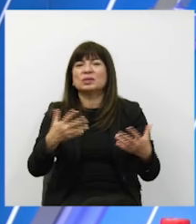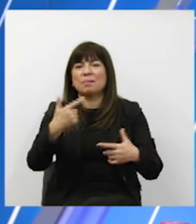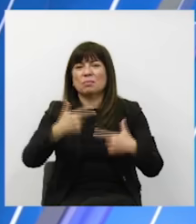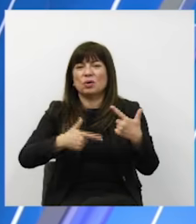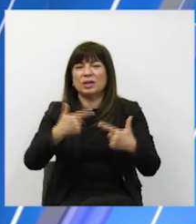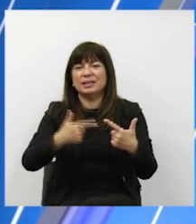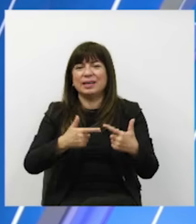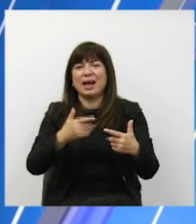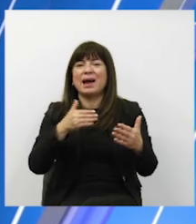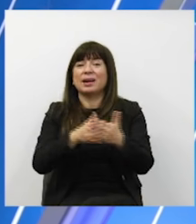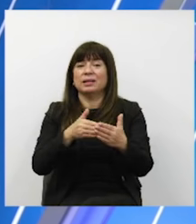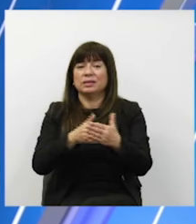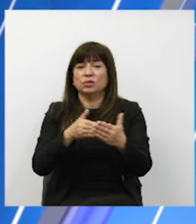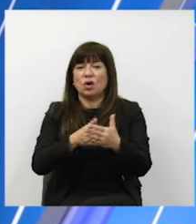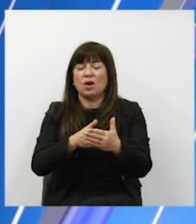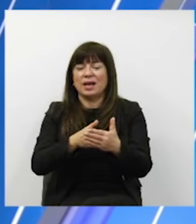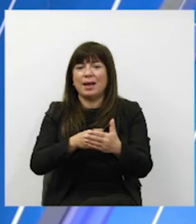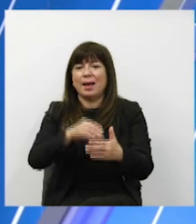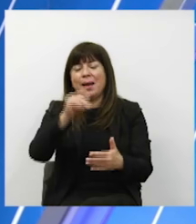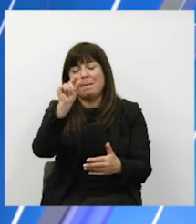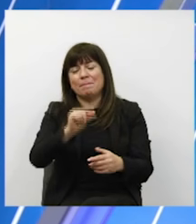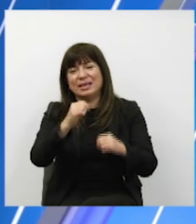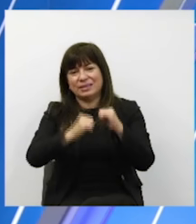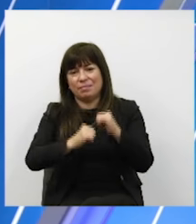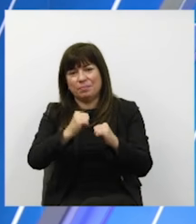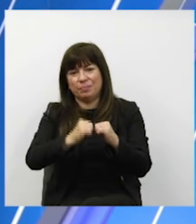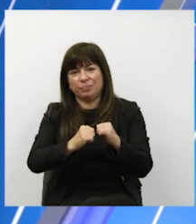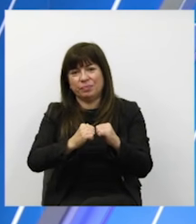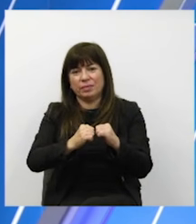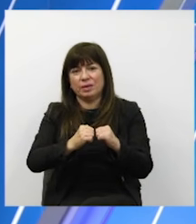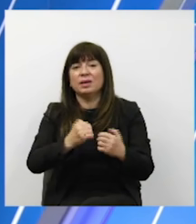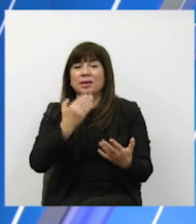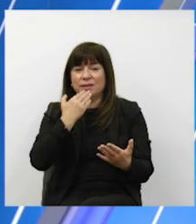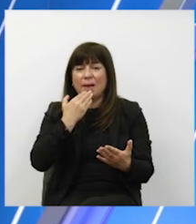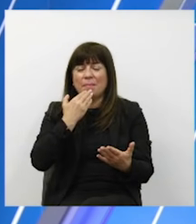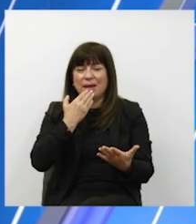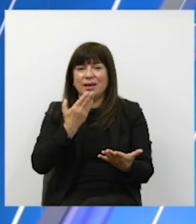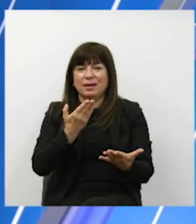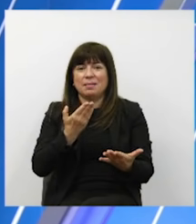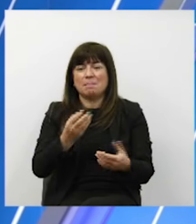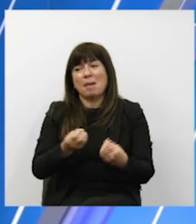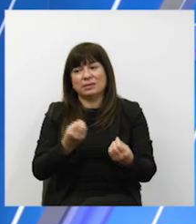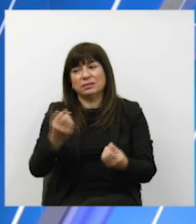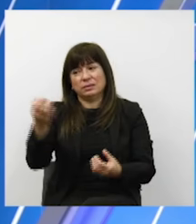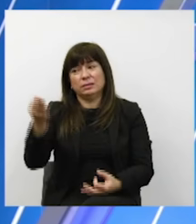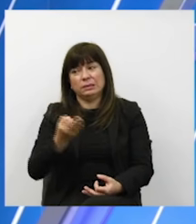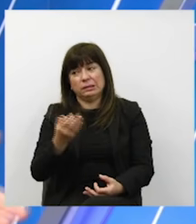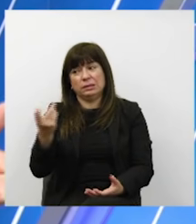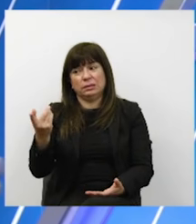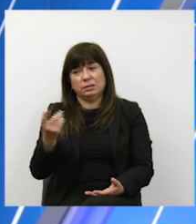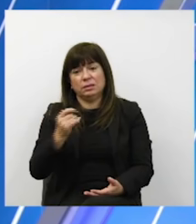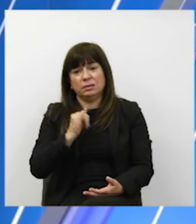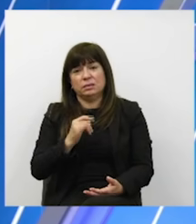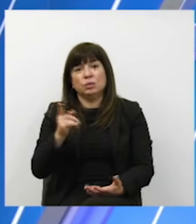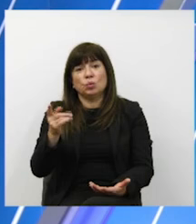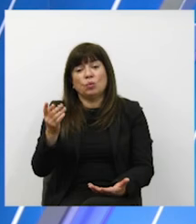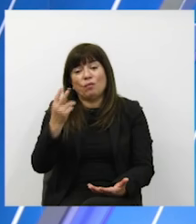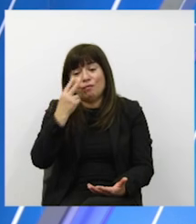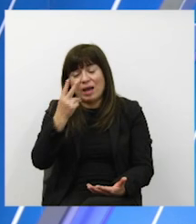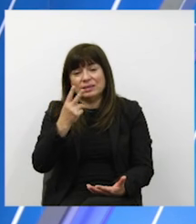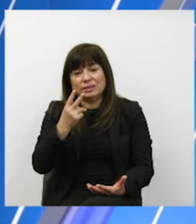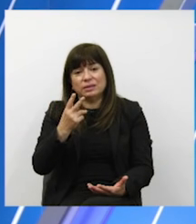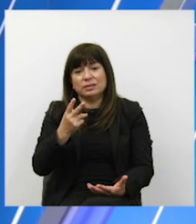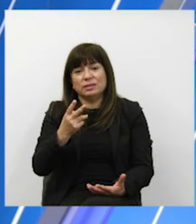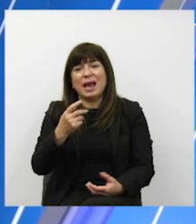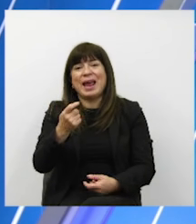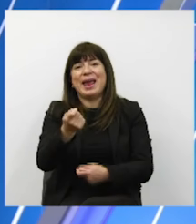son restricciones bastante bajas. Entonces, las pymes realmente son empresas chicas y pasa lo que dice Sebastián. Si uno ve el paquete económico